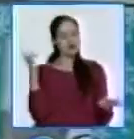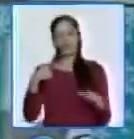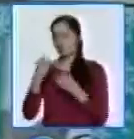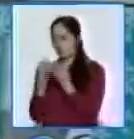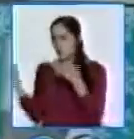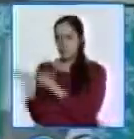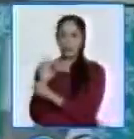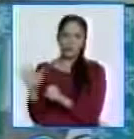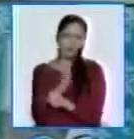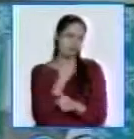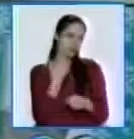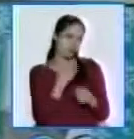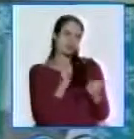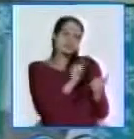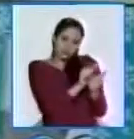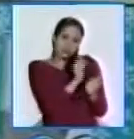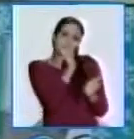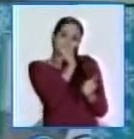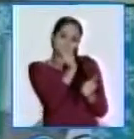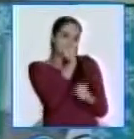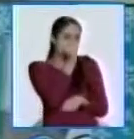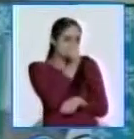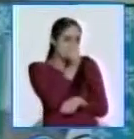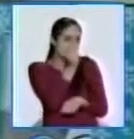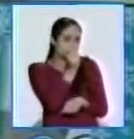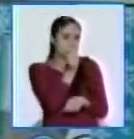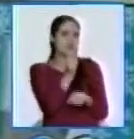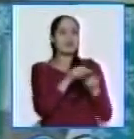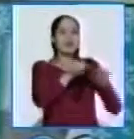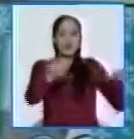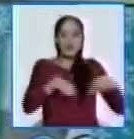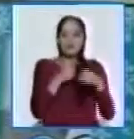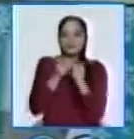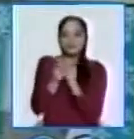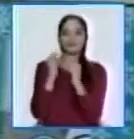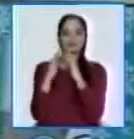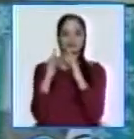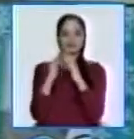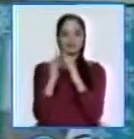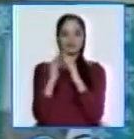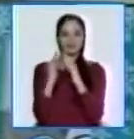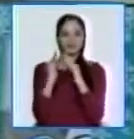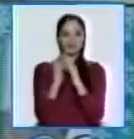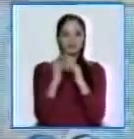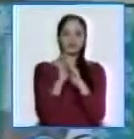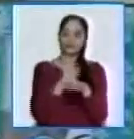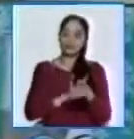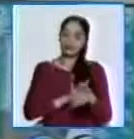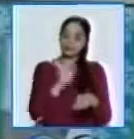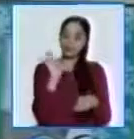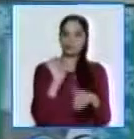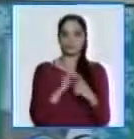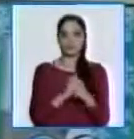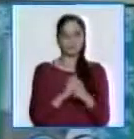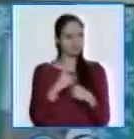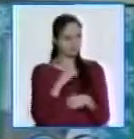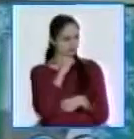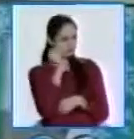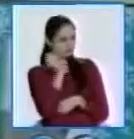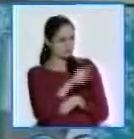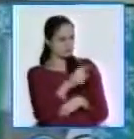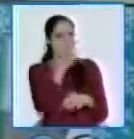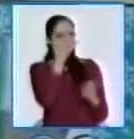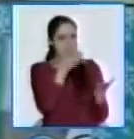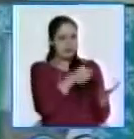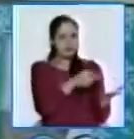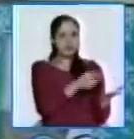les dijo que los acompañaba, pero que tenía que ser un lugar cerca a la casa y que tenía que ser temprano. Yo les pregunté, ¿y por qué a